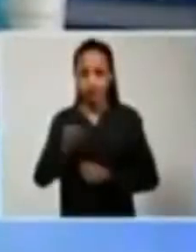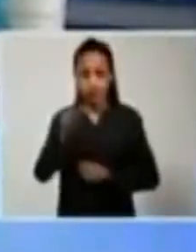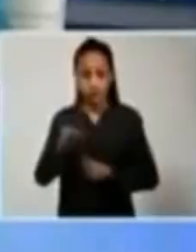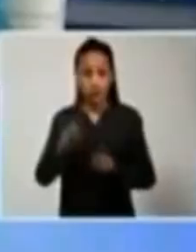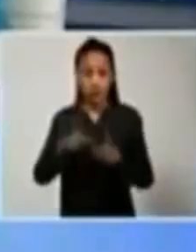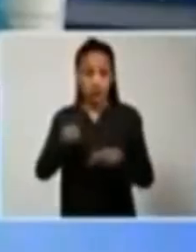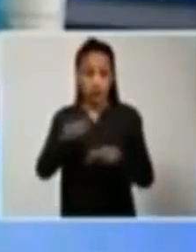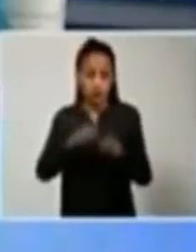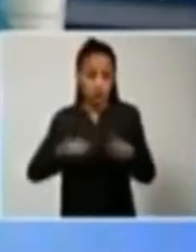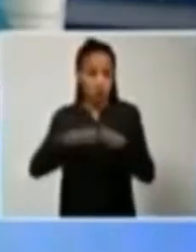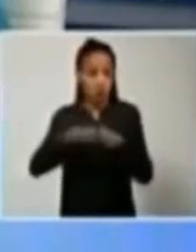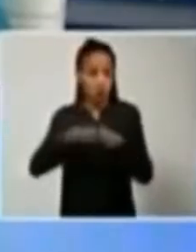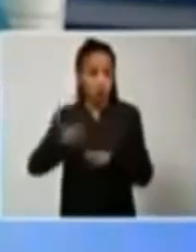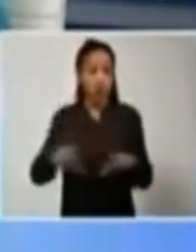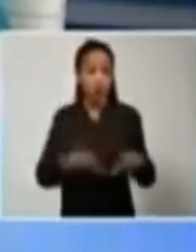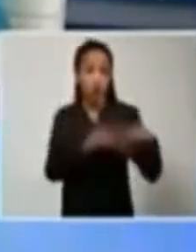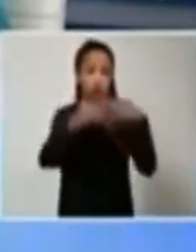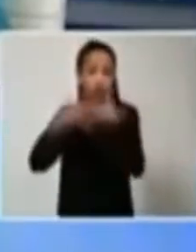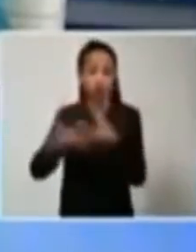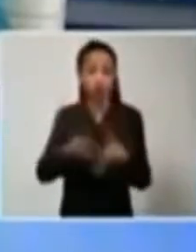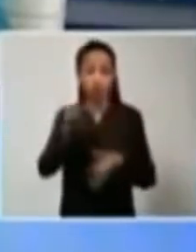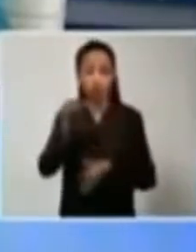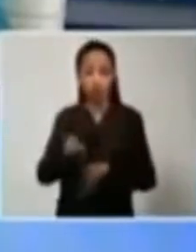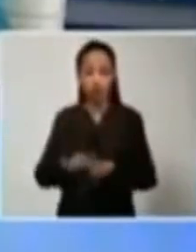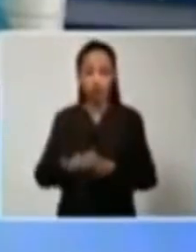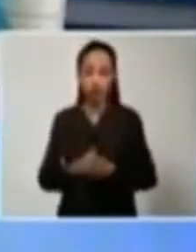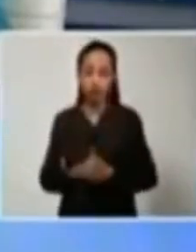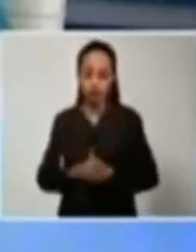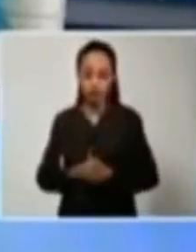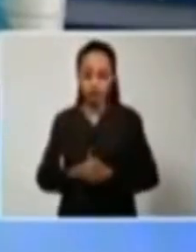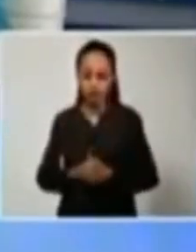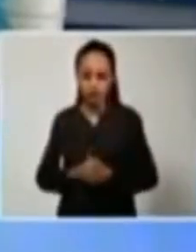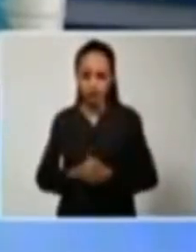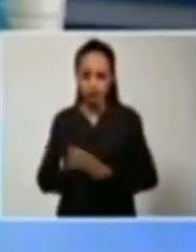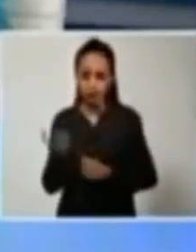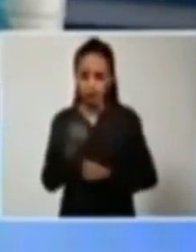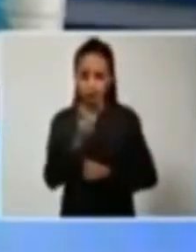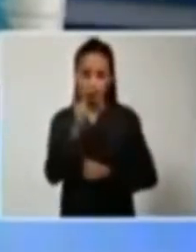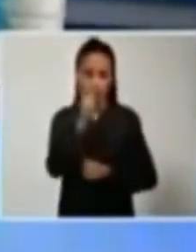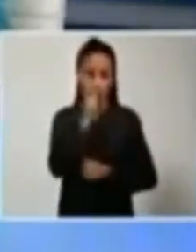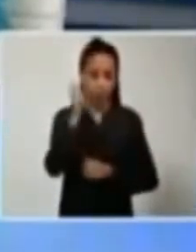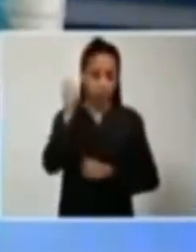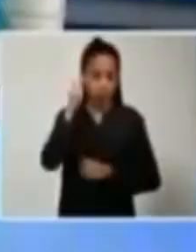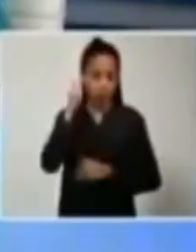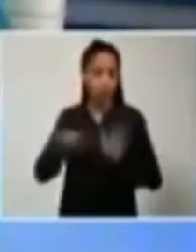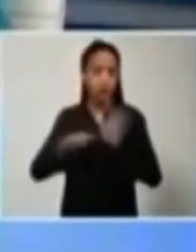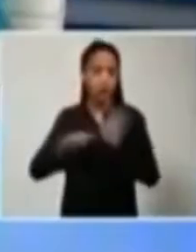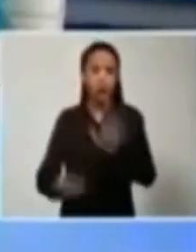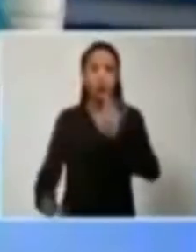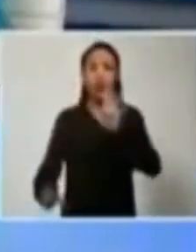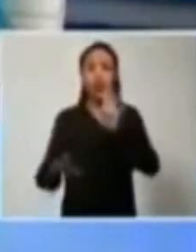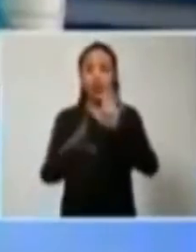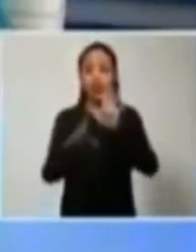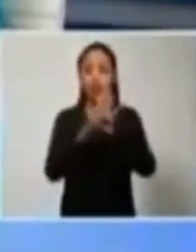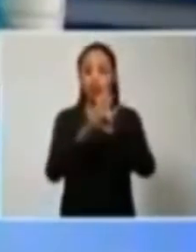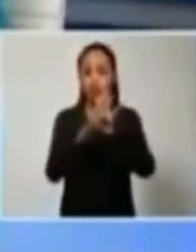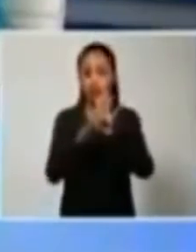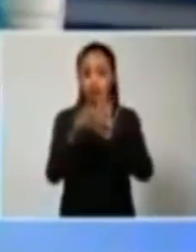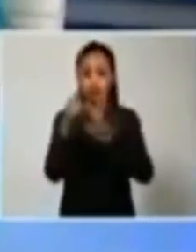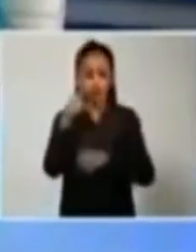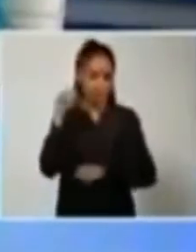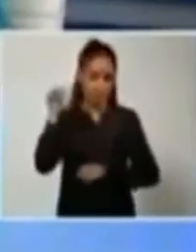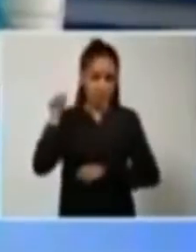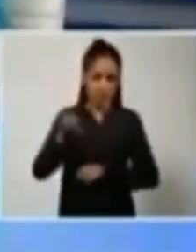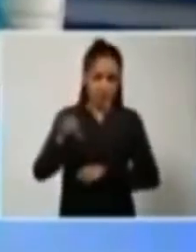Estadounidenses María Elvira Salazar y Mario Díaz Balart presentaron un proyecto de ley que roza el absurdo.